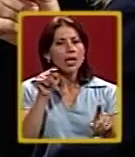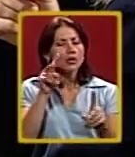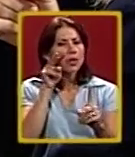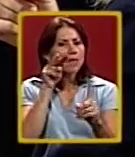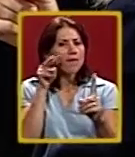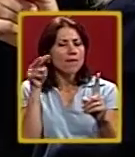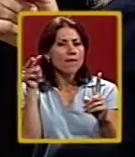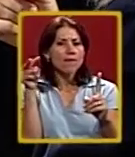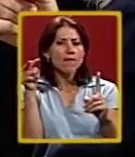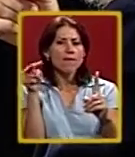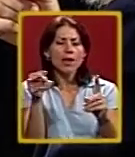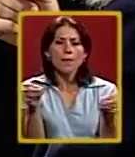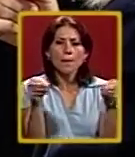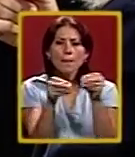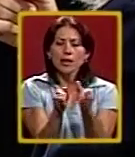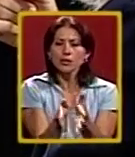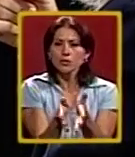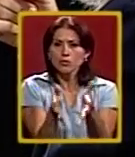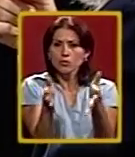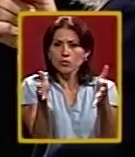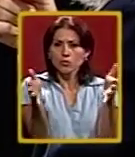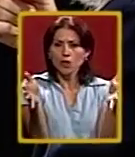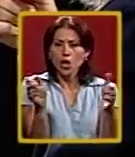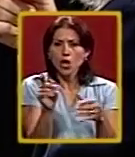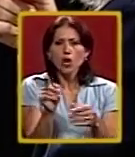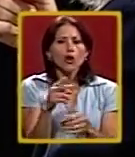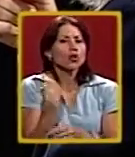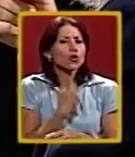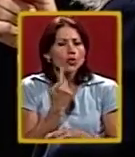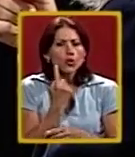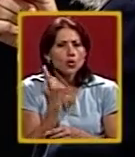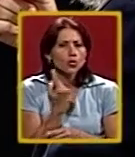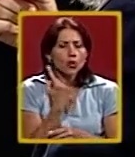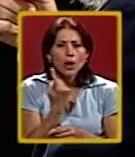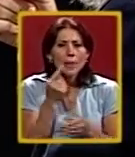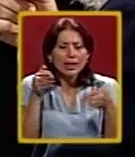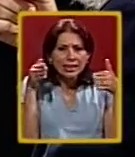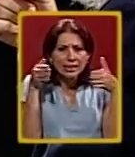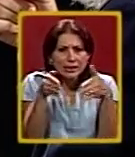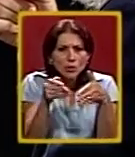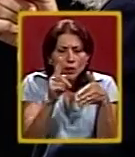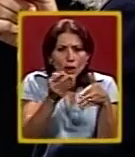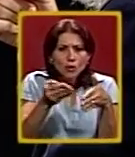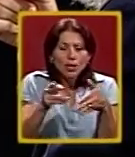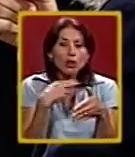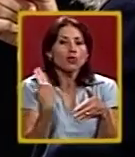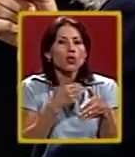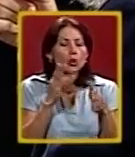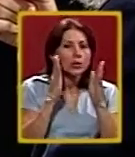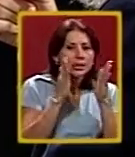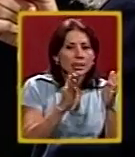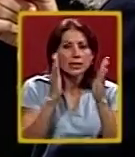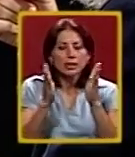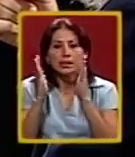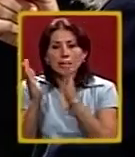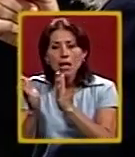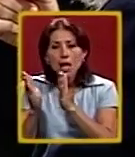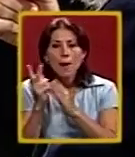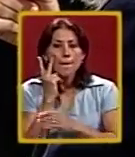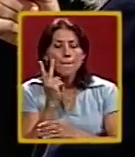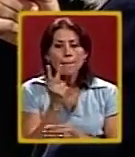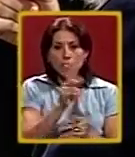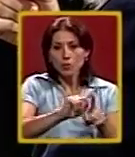en grande, no detallamos en una sola cosa, sino vemos varias a la vez. Creo que también